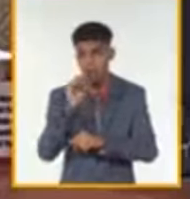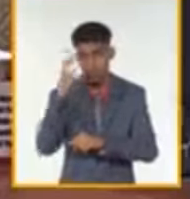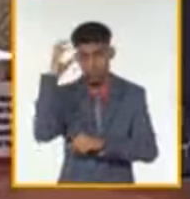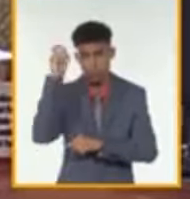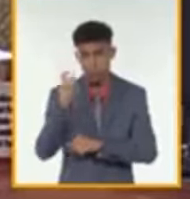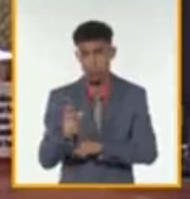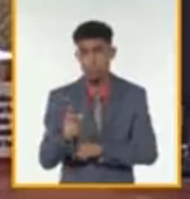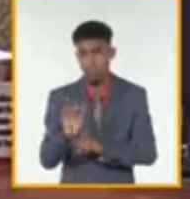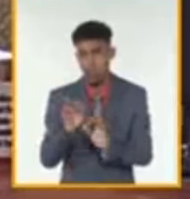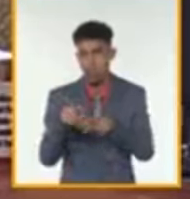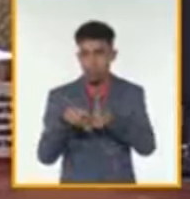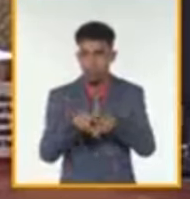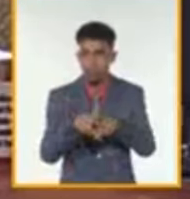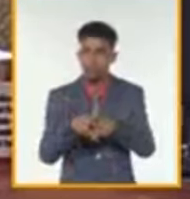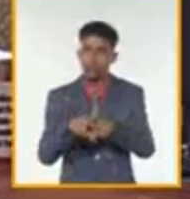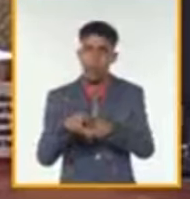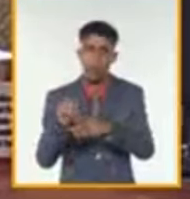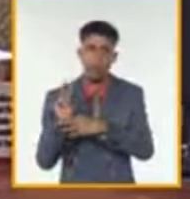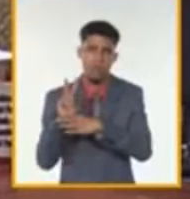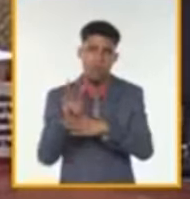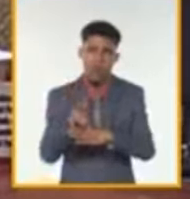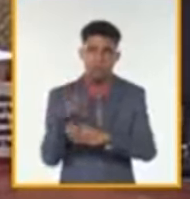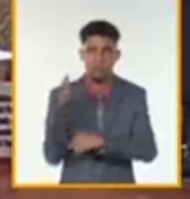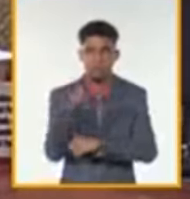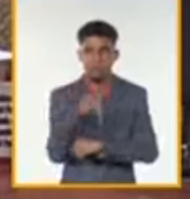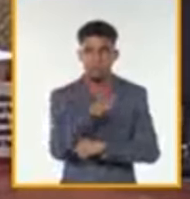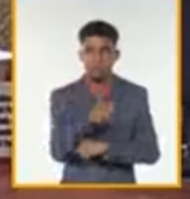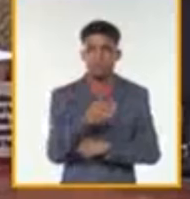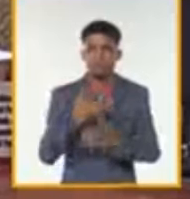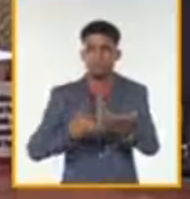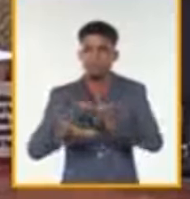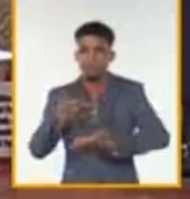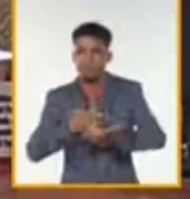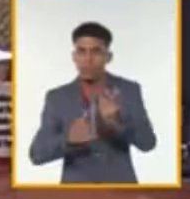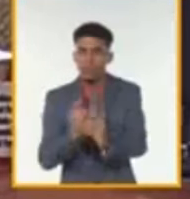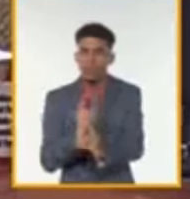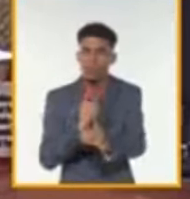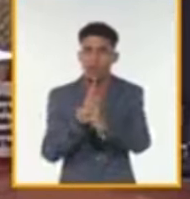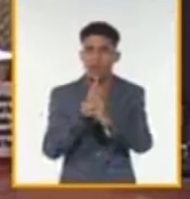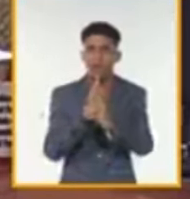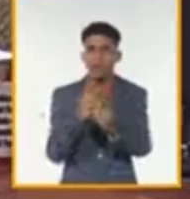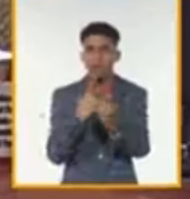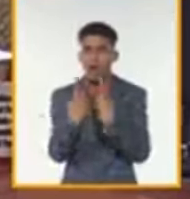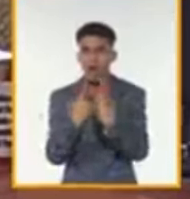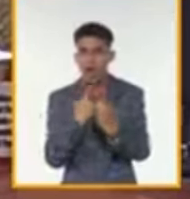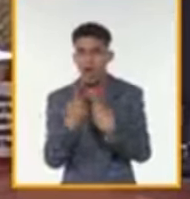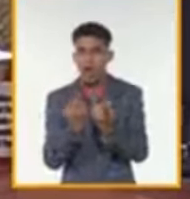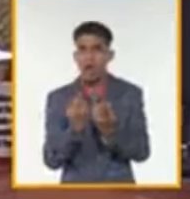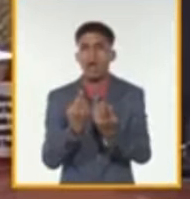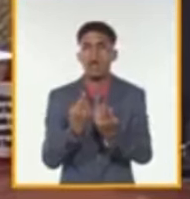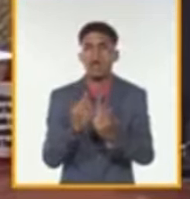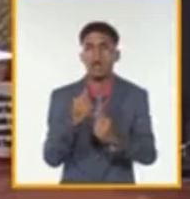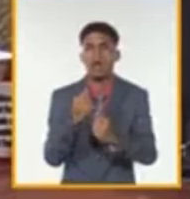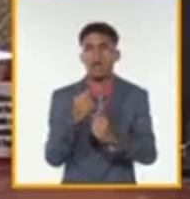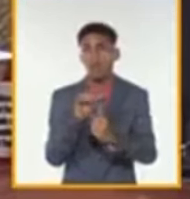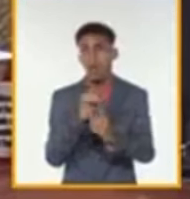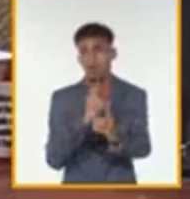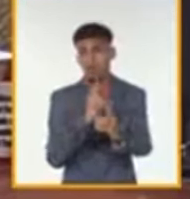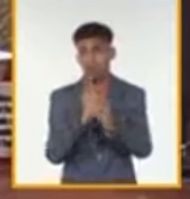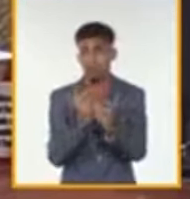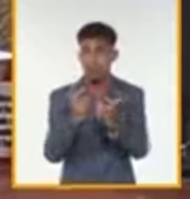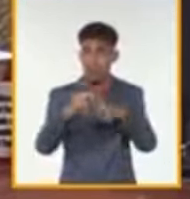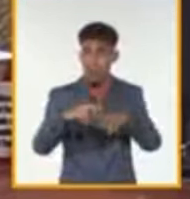no nos entrevistamos eh participamos hicimos encuentros con cuadros administrativos cuadros de